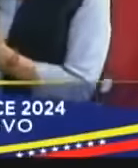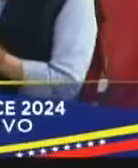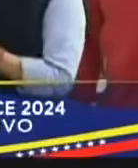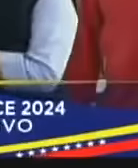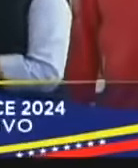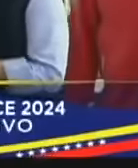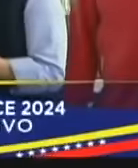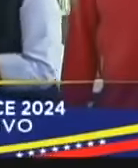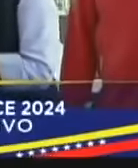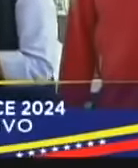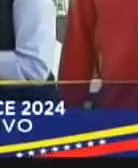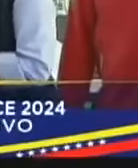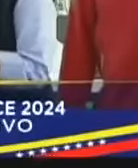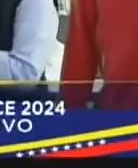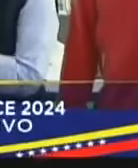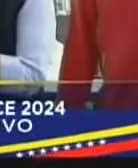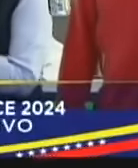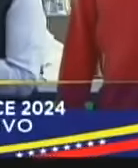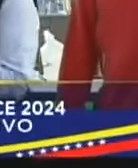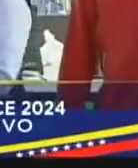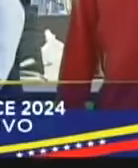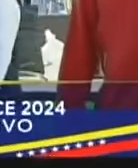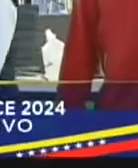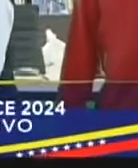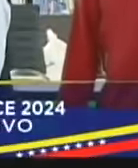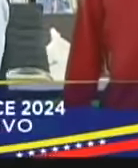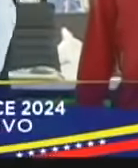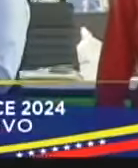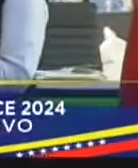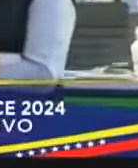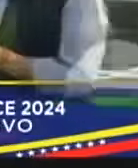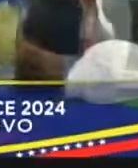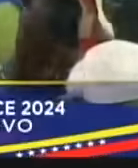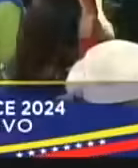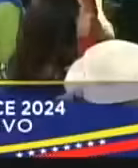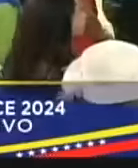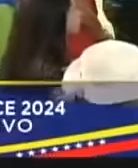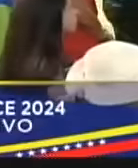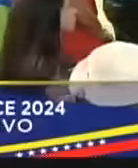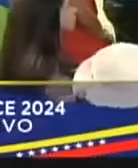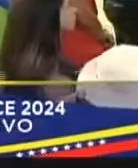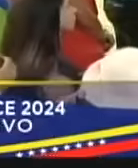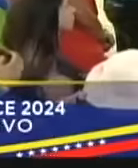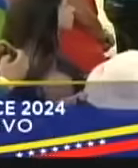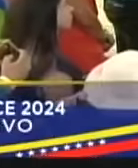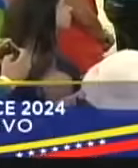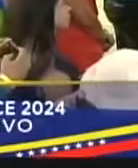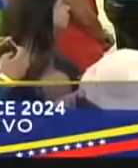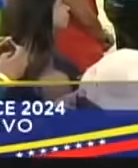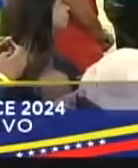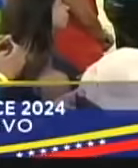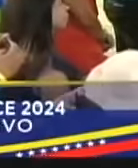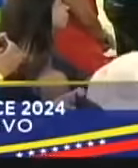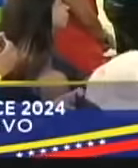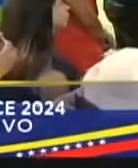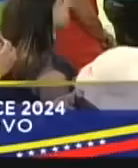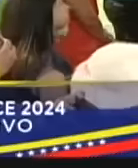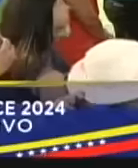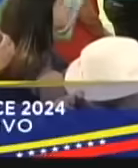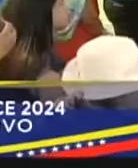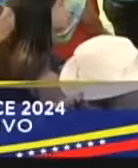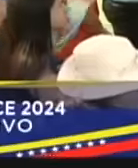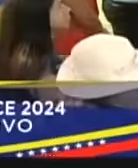rumbo con el timbo de alcantar, y si han dicho pido ayuda, aplique de esta verdad, que no manda marinero, donde